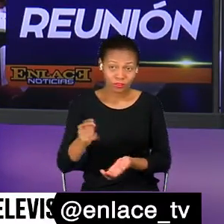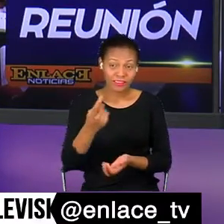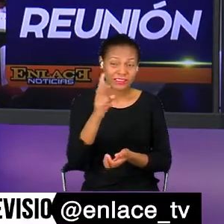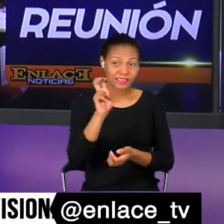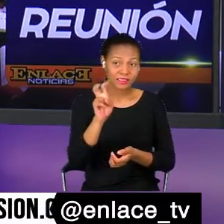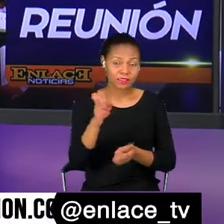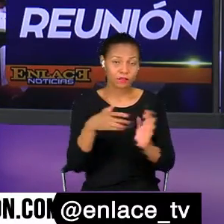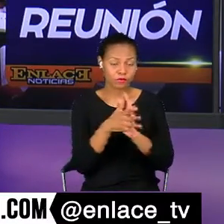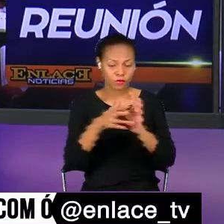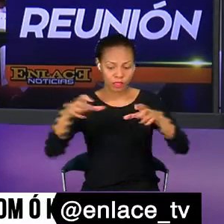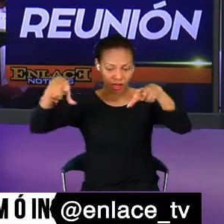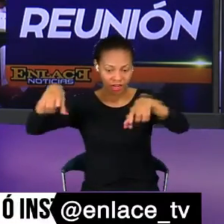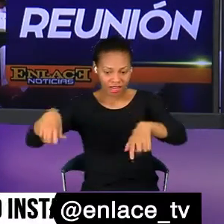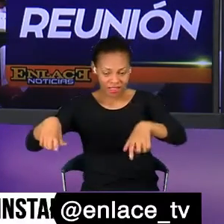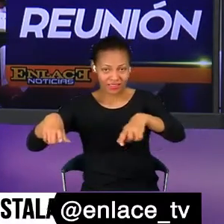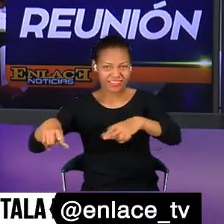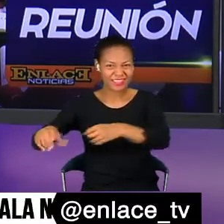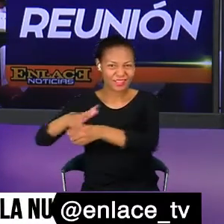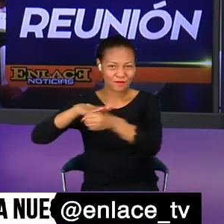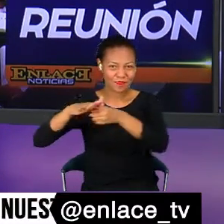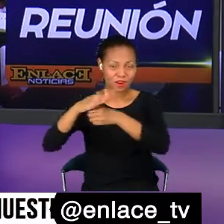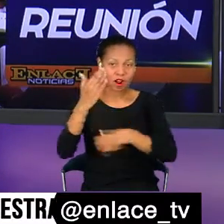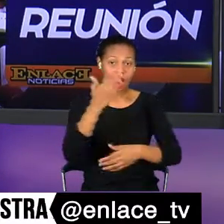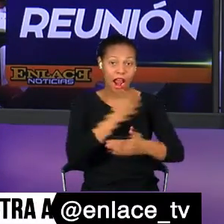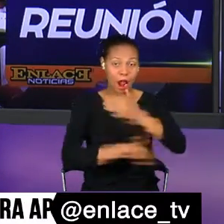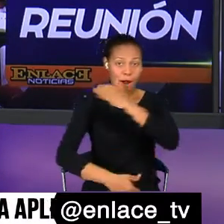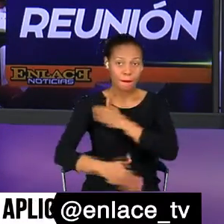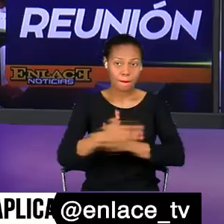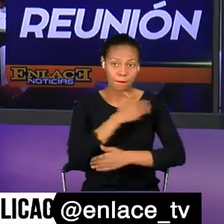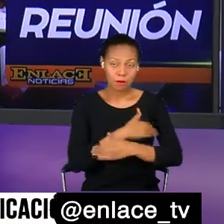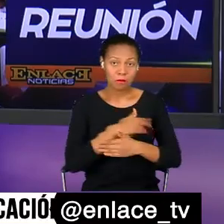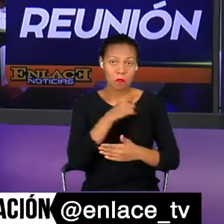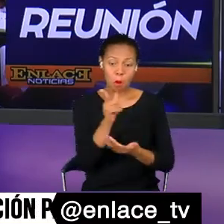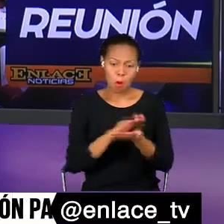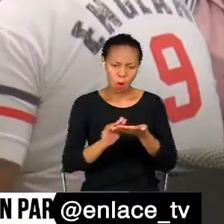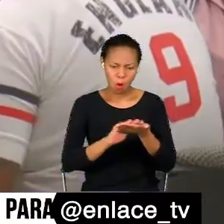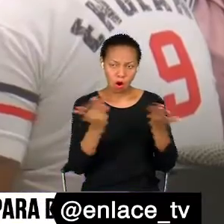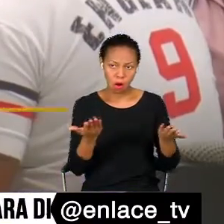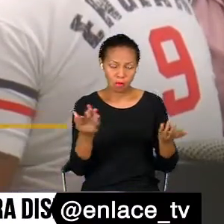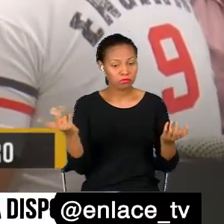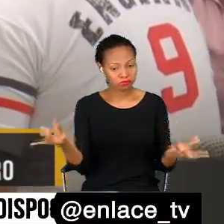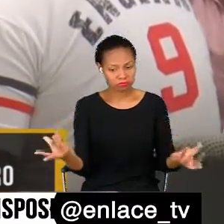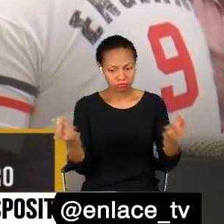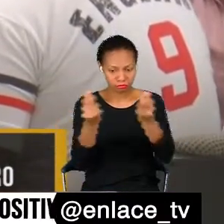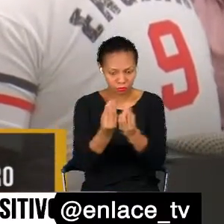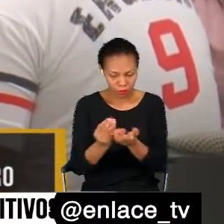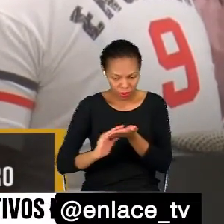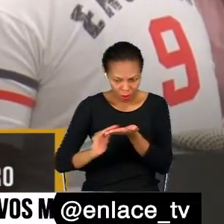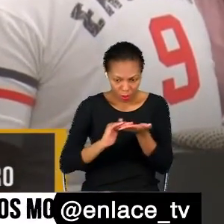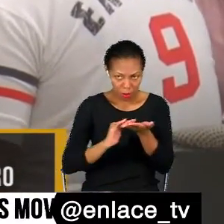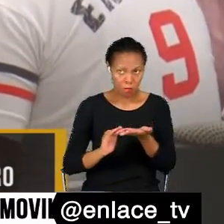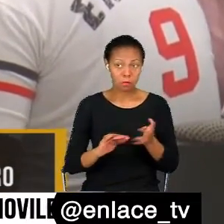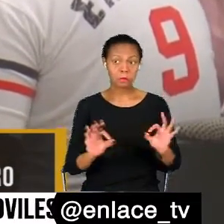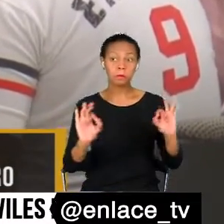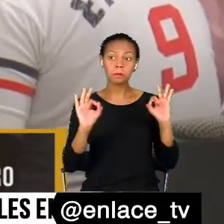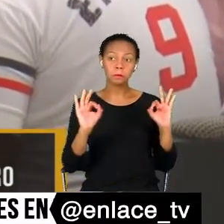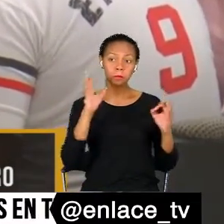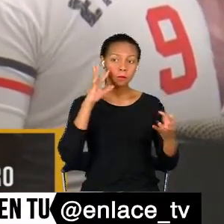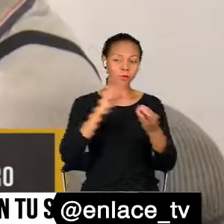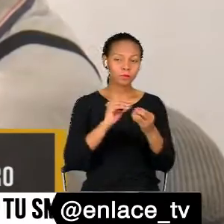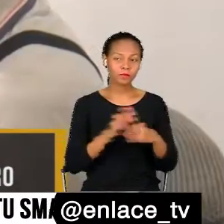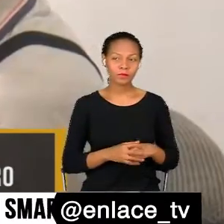las obras de la cancha del barrio El Campín. Hubo entendimiento entre las partes. Reunión en su despacho con los ediles de la Comuna 7 sostuvo